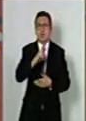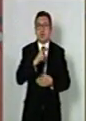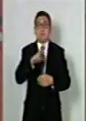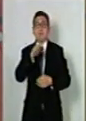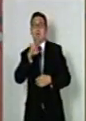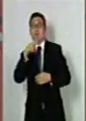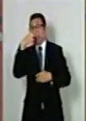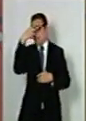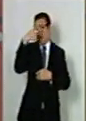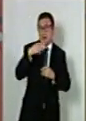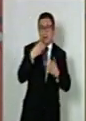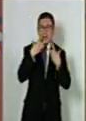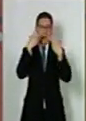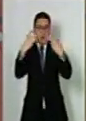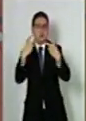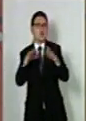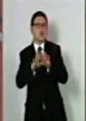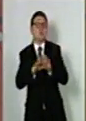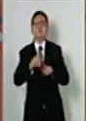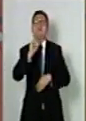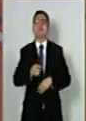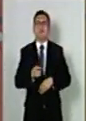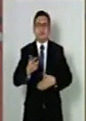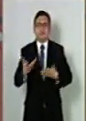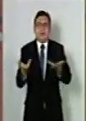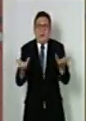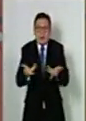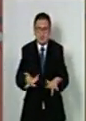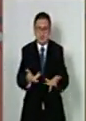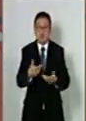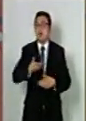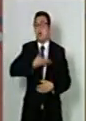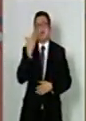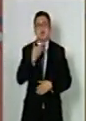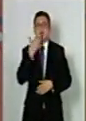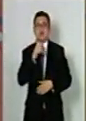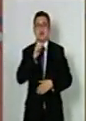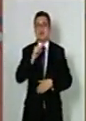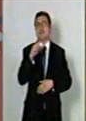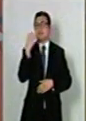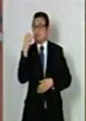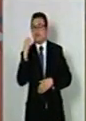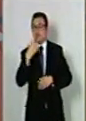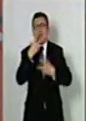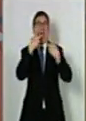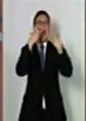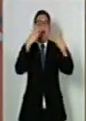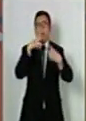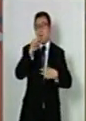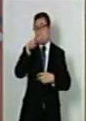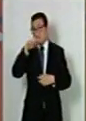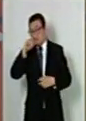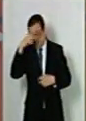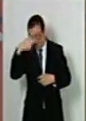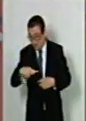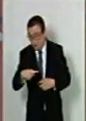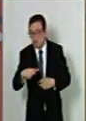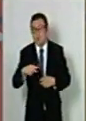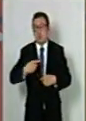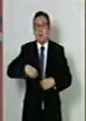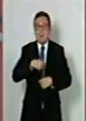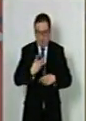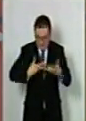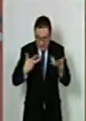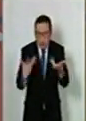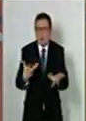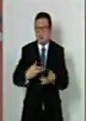que sea con nuestras actuaciones y no solamente con un grito el 16 de septiembre. Que viva México, pero con una acción positiva y